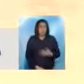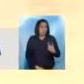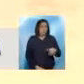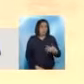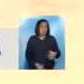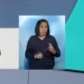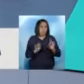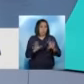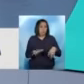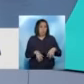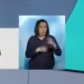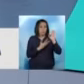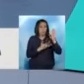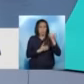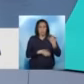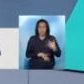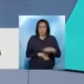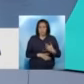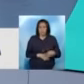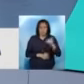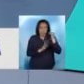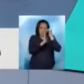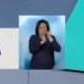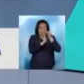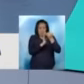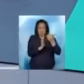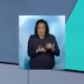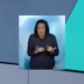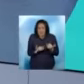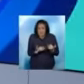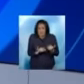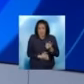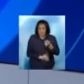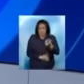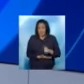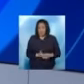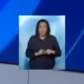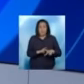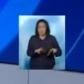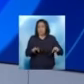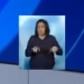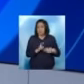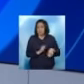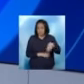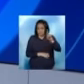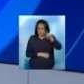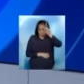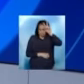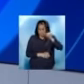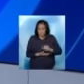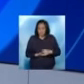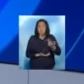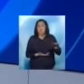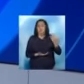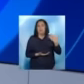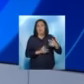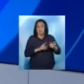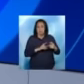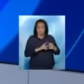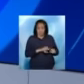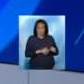está ocurriendo en Piura en estos momentos, amigos. Imágenes en vivo de lo que sucede en esta región norteña del país. A partir de las 5